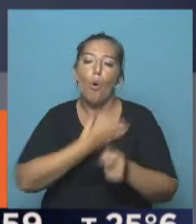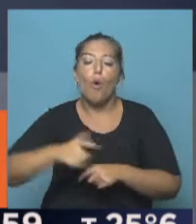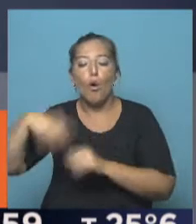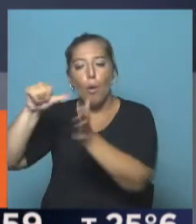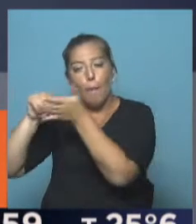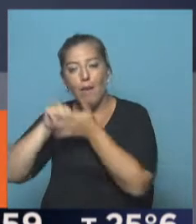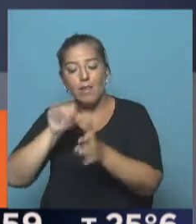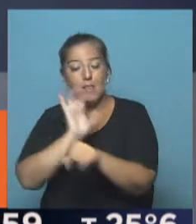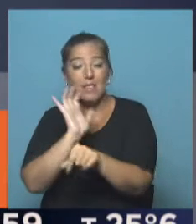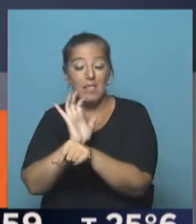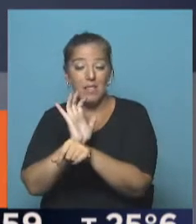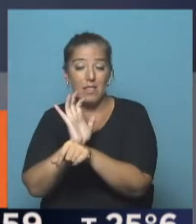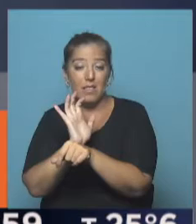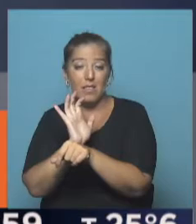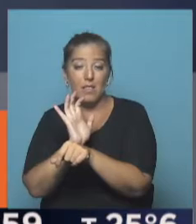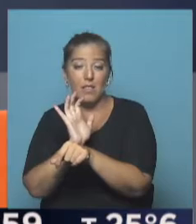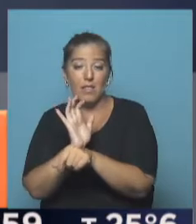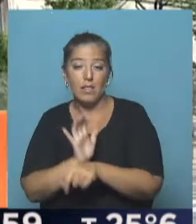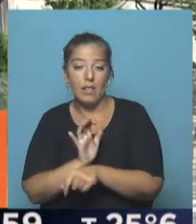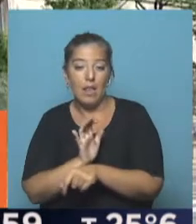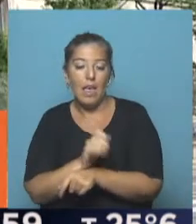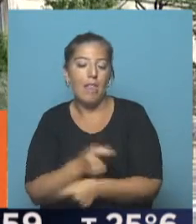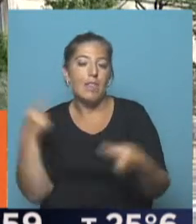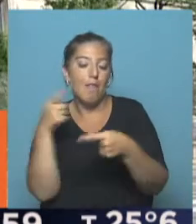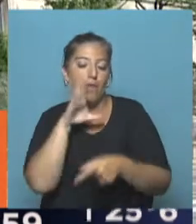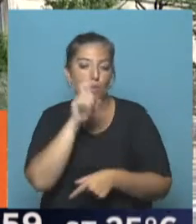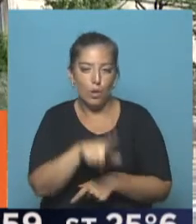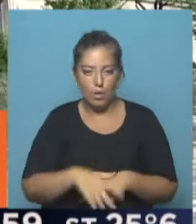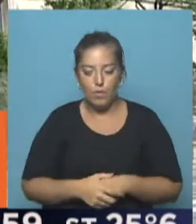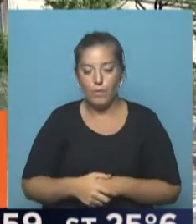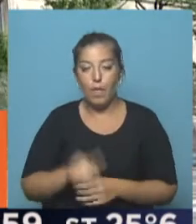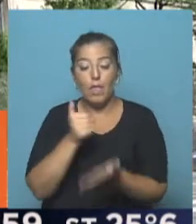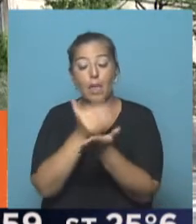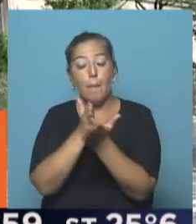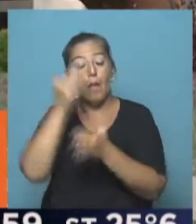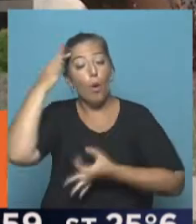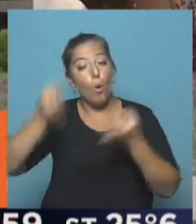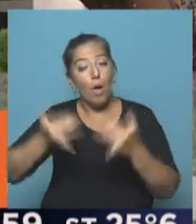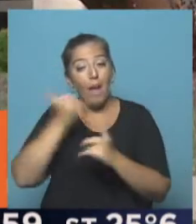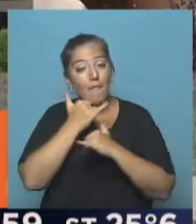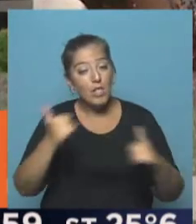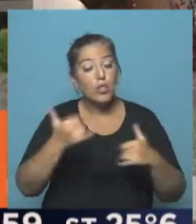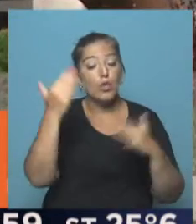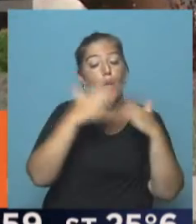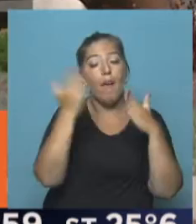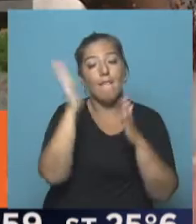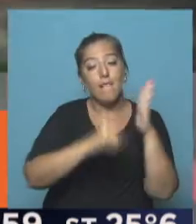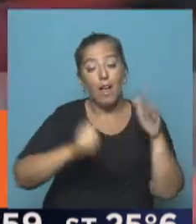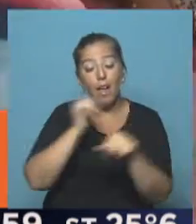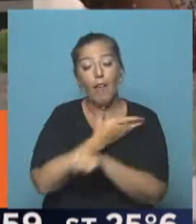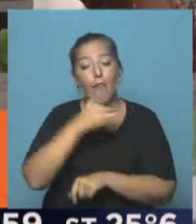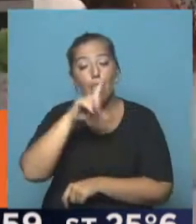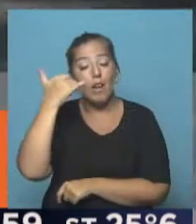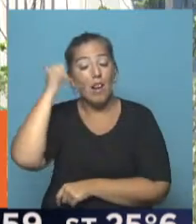extranjeros que mantengan diferendos con Estados Unidos. Fue el Departamento de Justicia el que advirtió a la Casa Blanca que Flynn se había